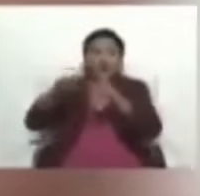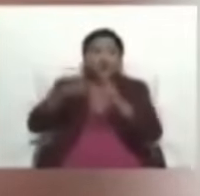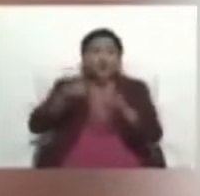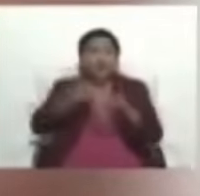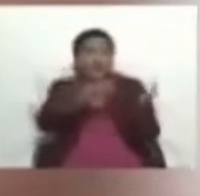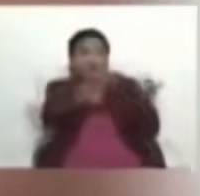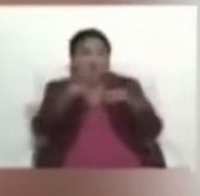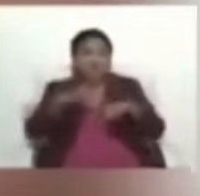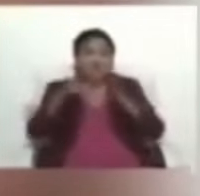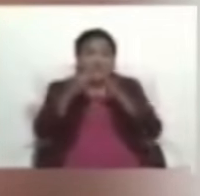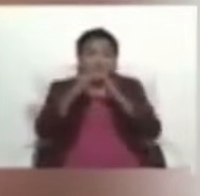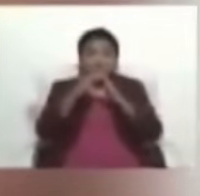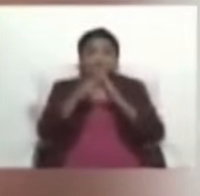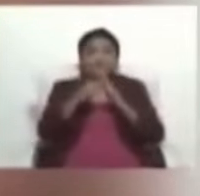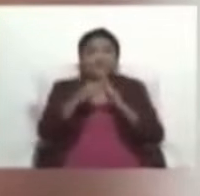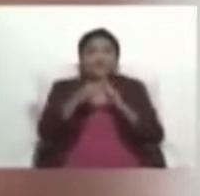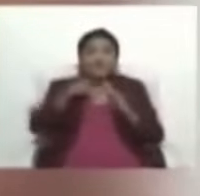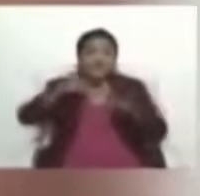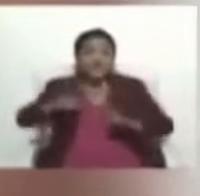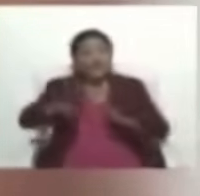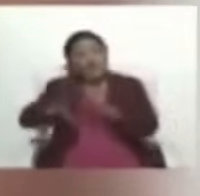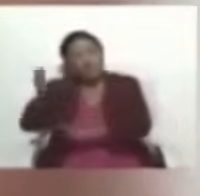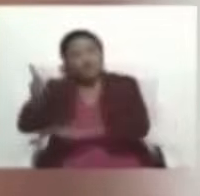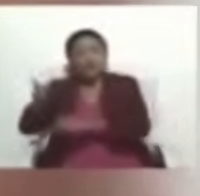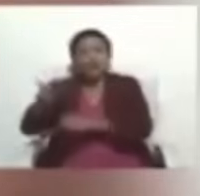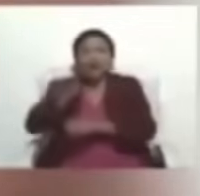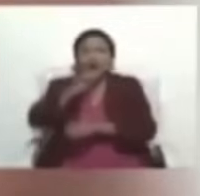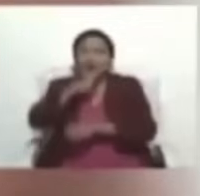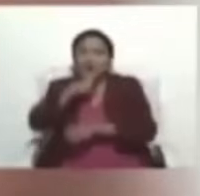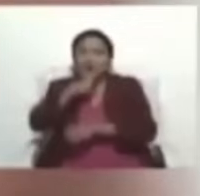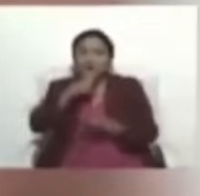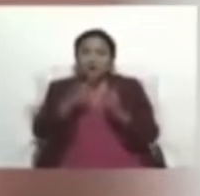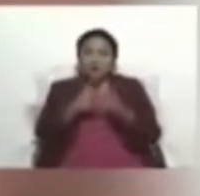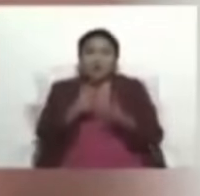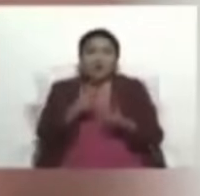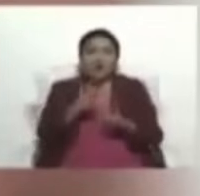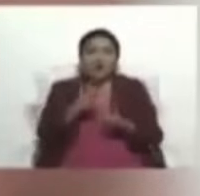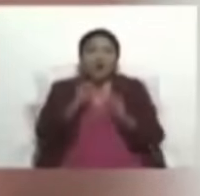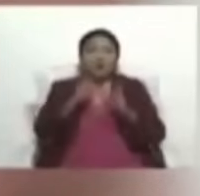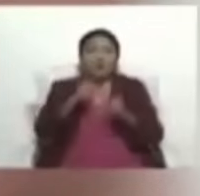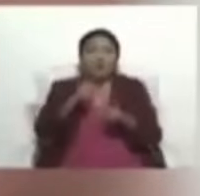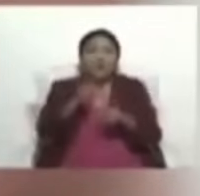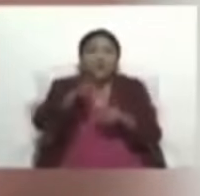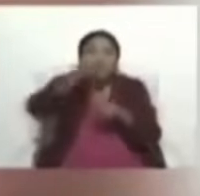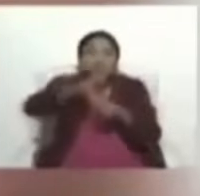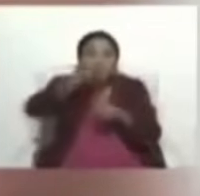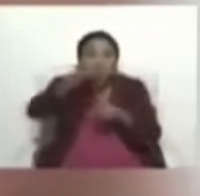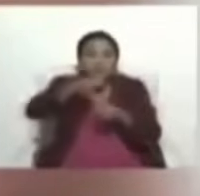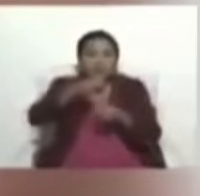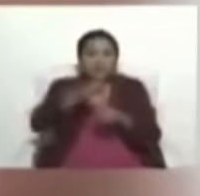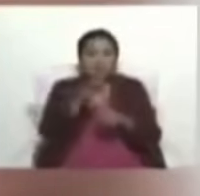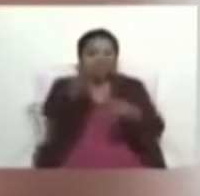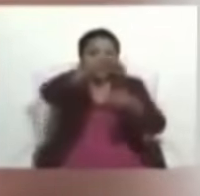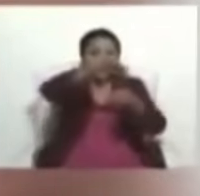Los niños se fueron con la abuela y se dio la oportunidad para yo hacerles un té. En ese té coloqué